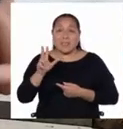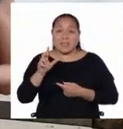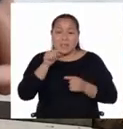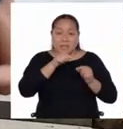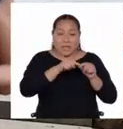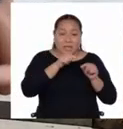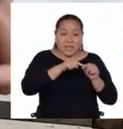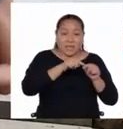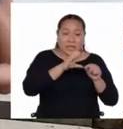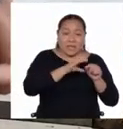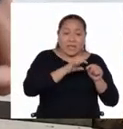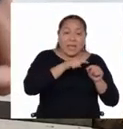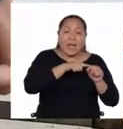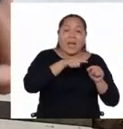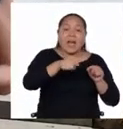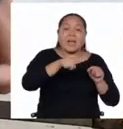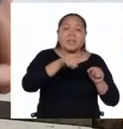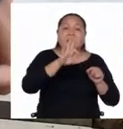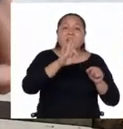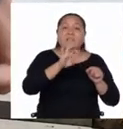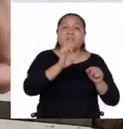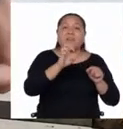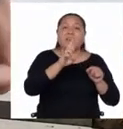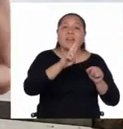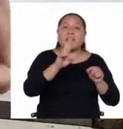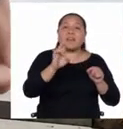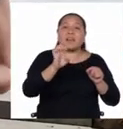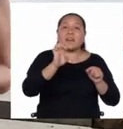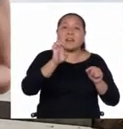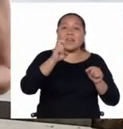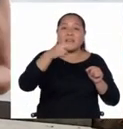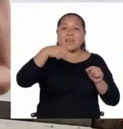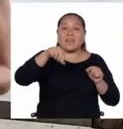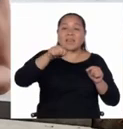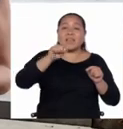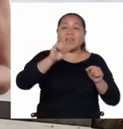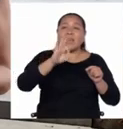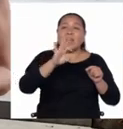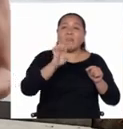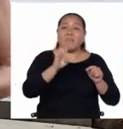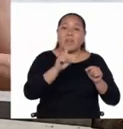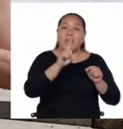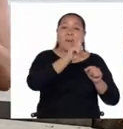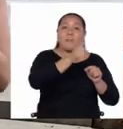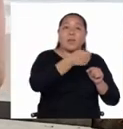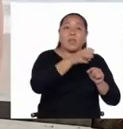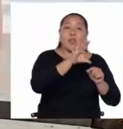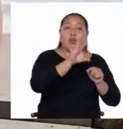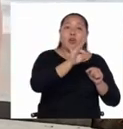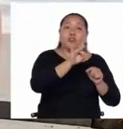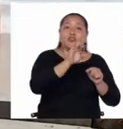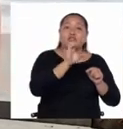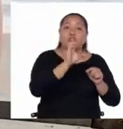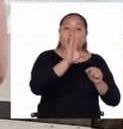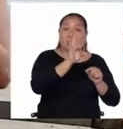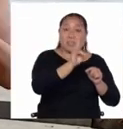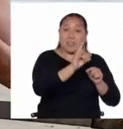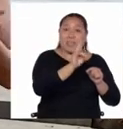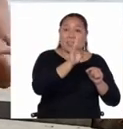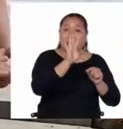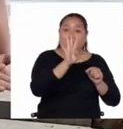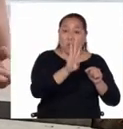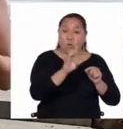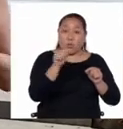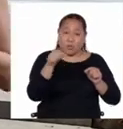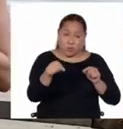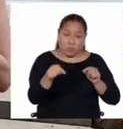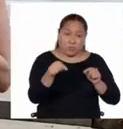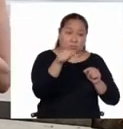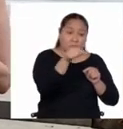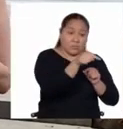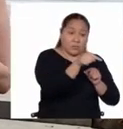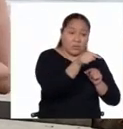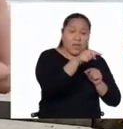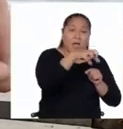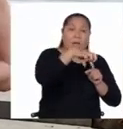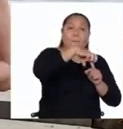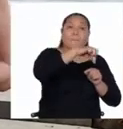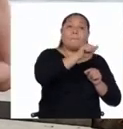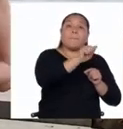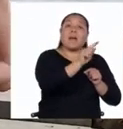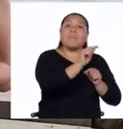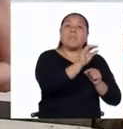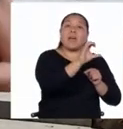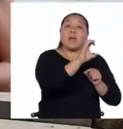a Ferreñafe y un año más tarde, en 1874, otro ramal que iba de Chiclayo a